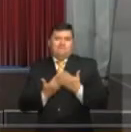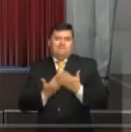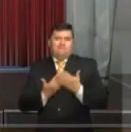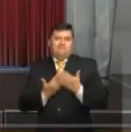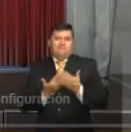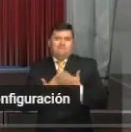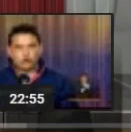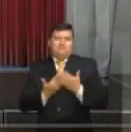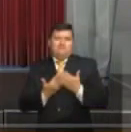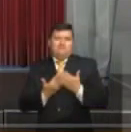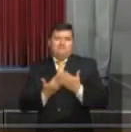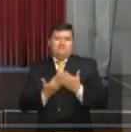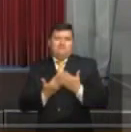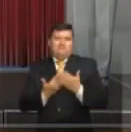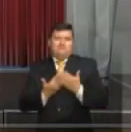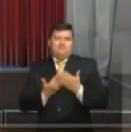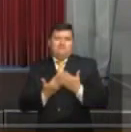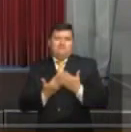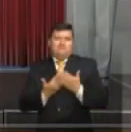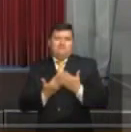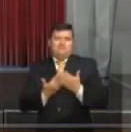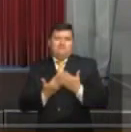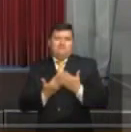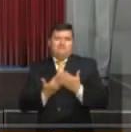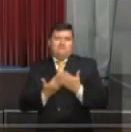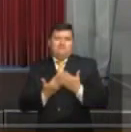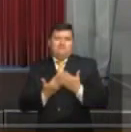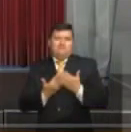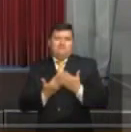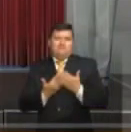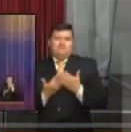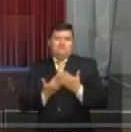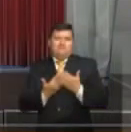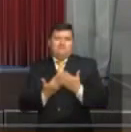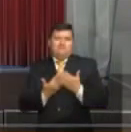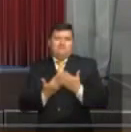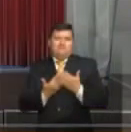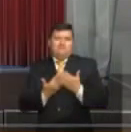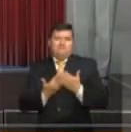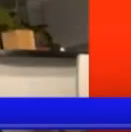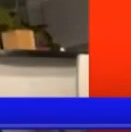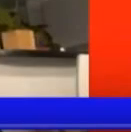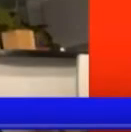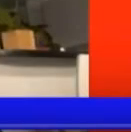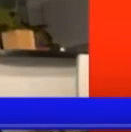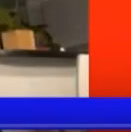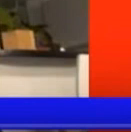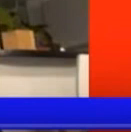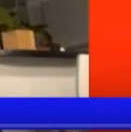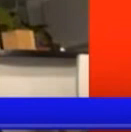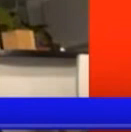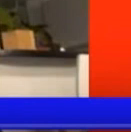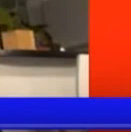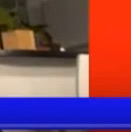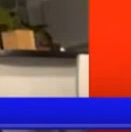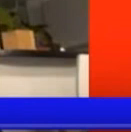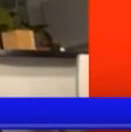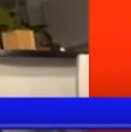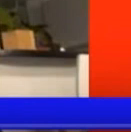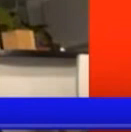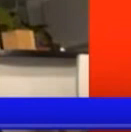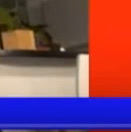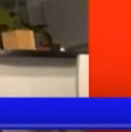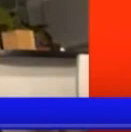dijo muy claramente que nos preocupáramos por el arriendo. Y ahora lo dice como en